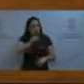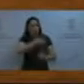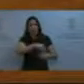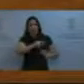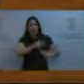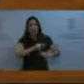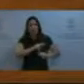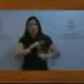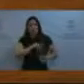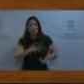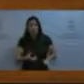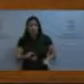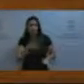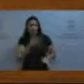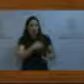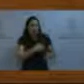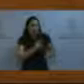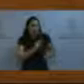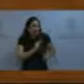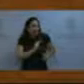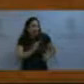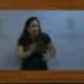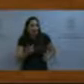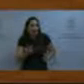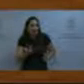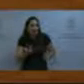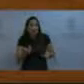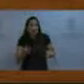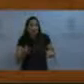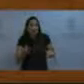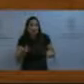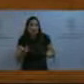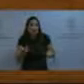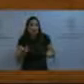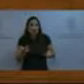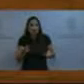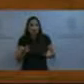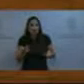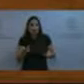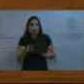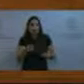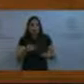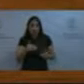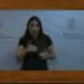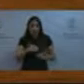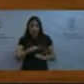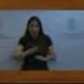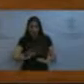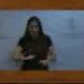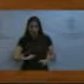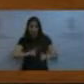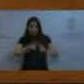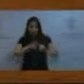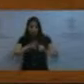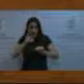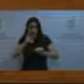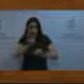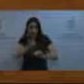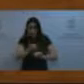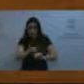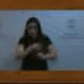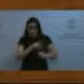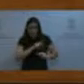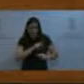ha dicho nada de si va a llevar a cabo esa auditoría externa, no nos ha dicho nada sobre